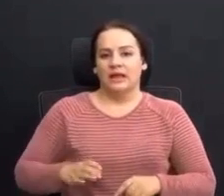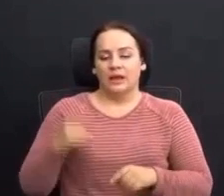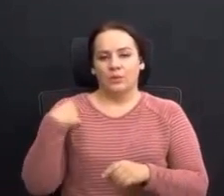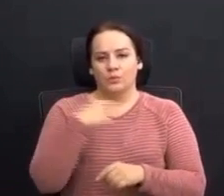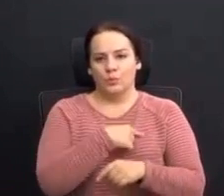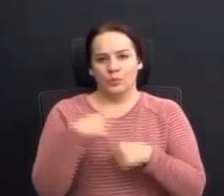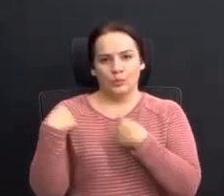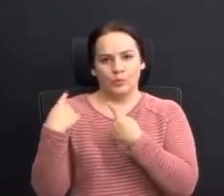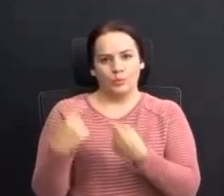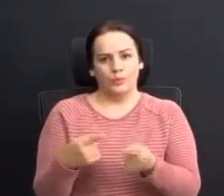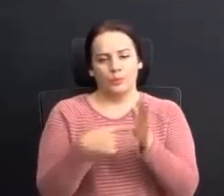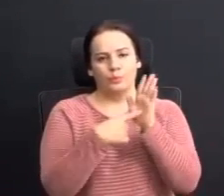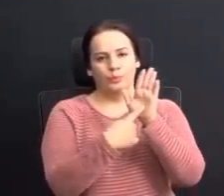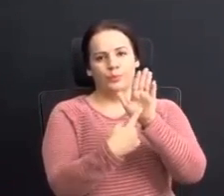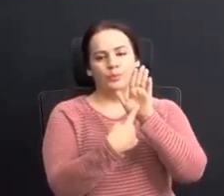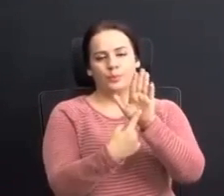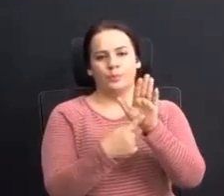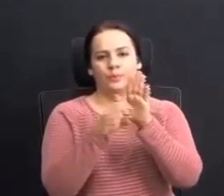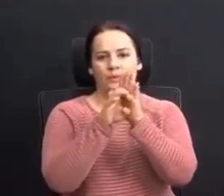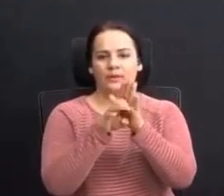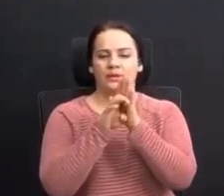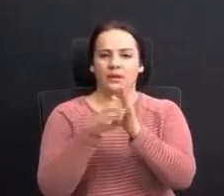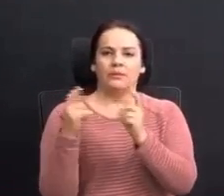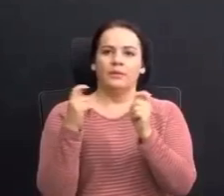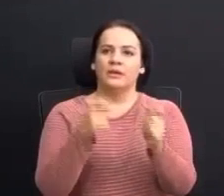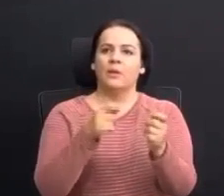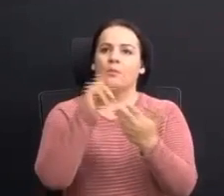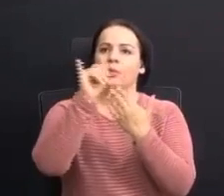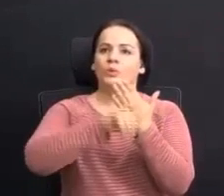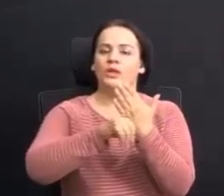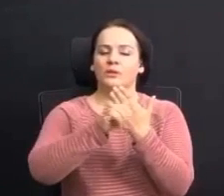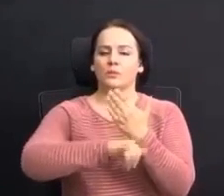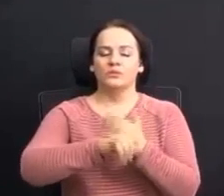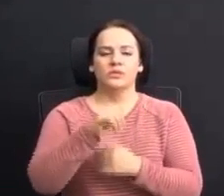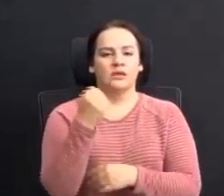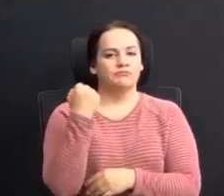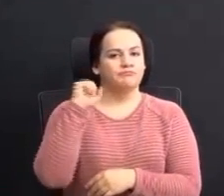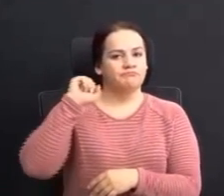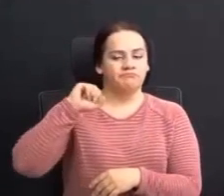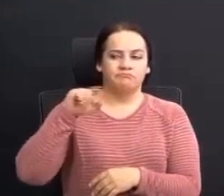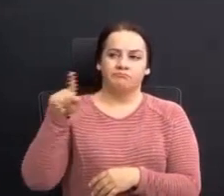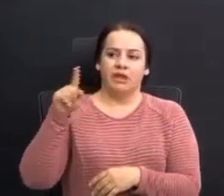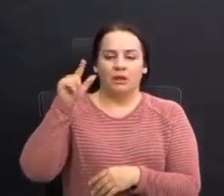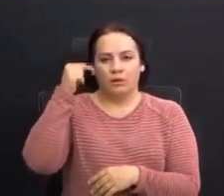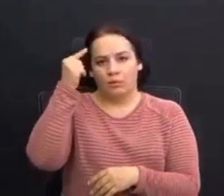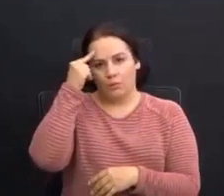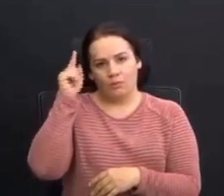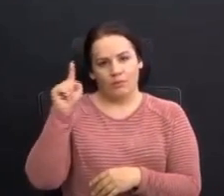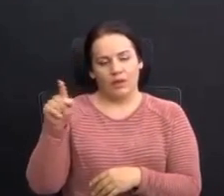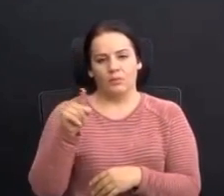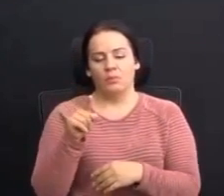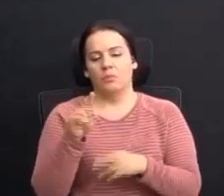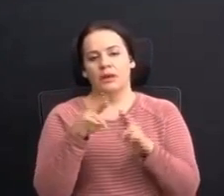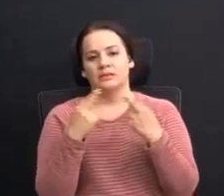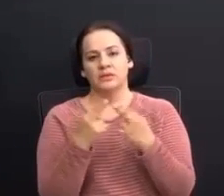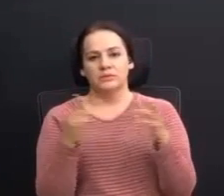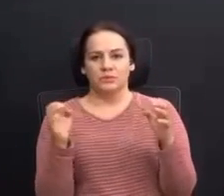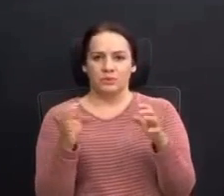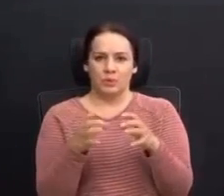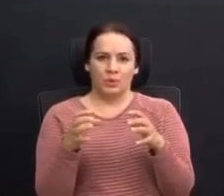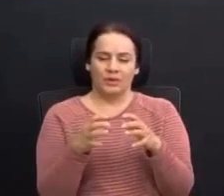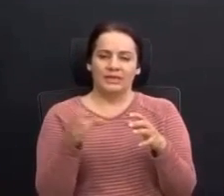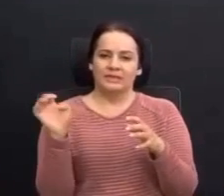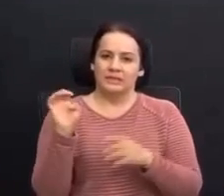el ejemplo, presentando proyectos que han sido ignorados por el Poder Ejecutivo en las sesiones extraordinarias y que